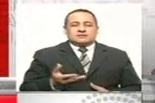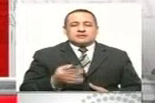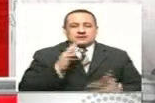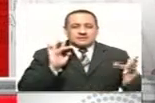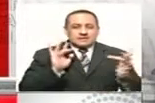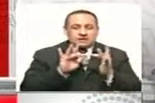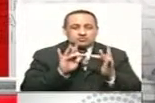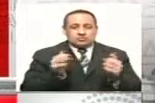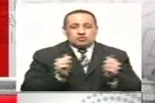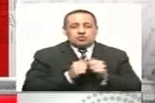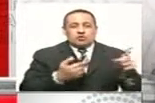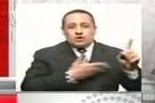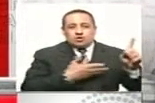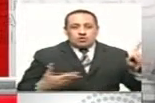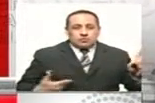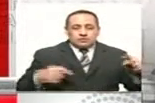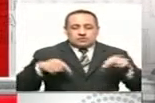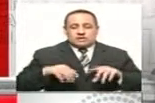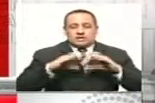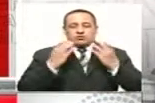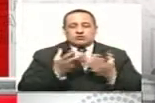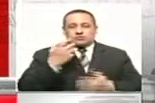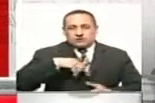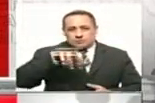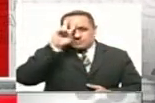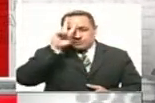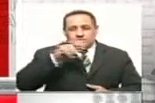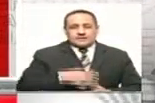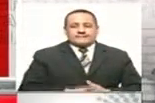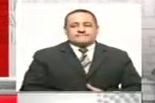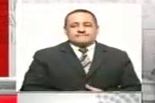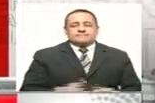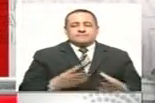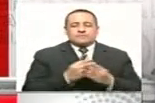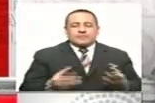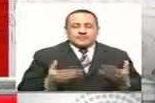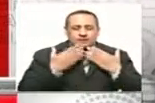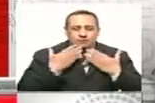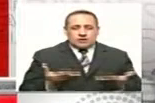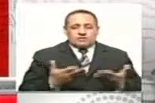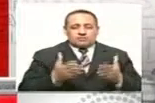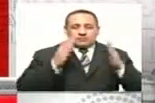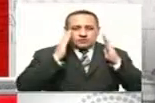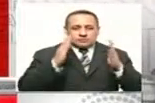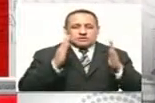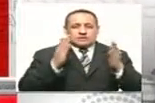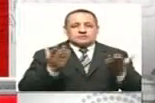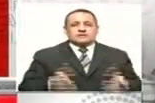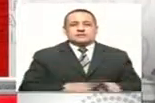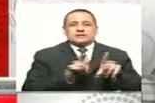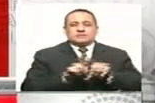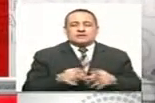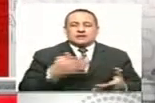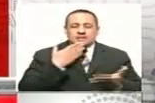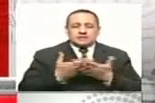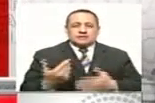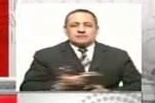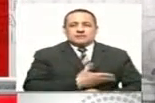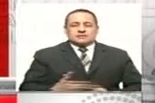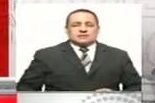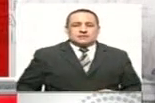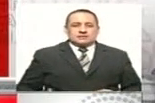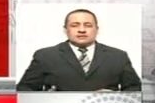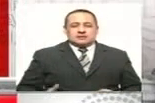nexo entre el gobierno y el Congreso de la República. Muchísimas gracias por escucharme. Y agradezco, señor presidente